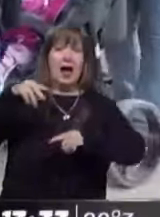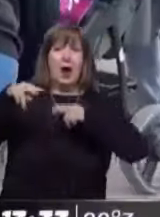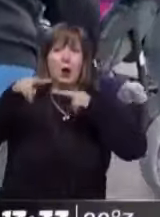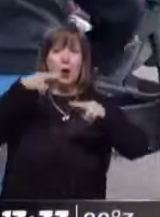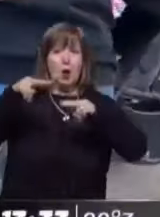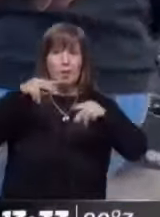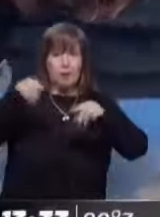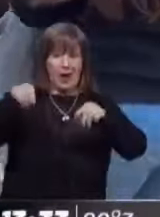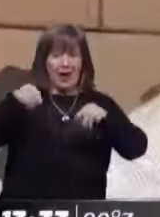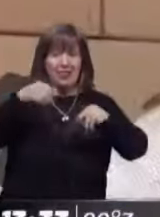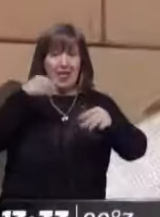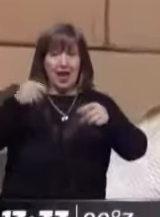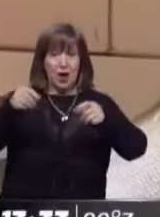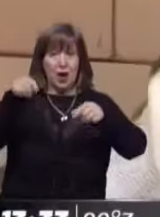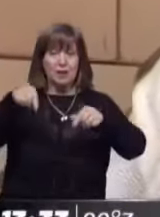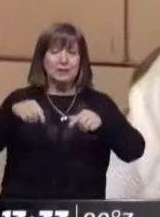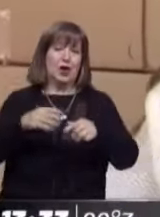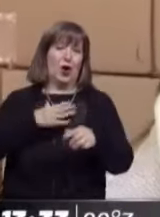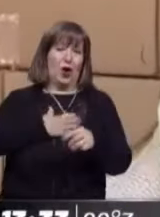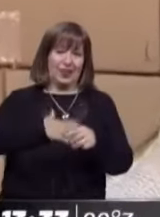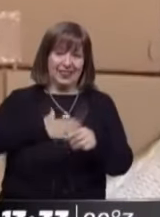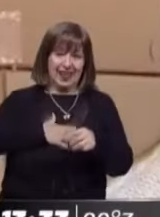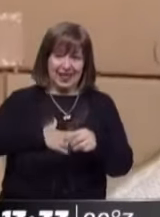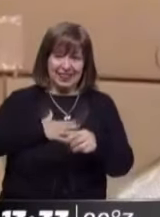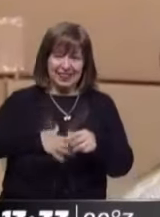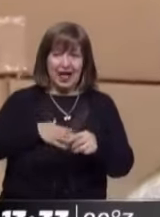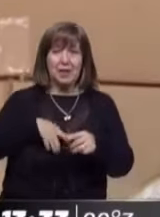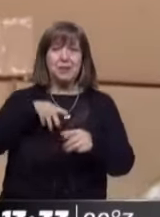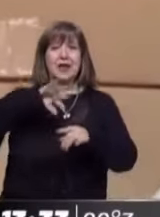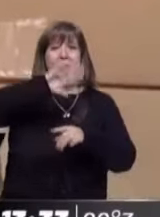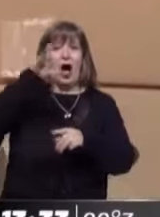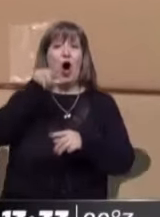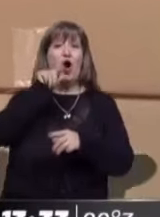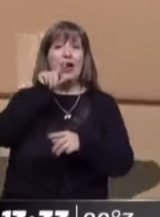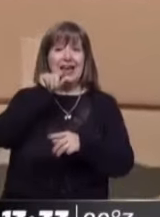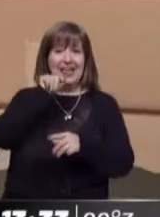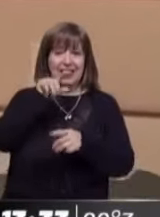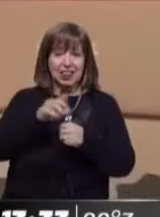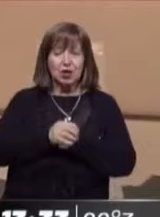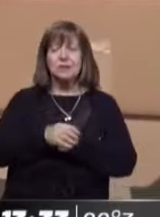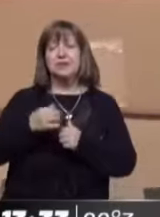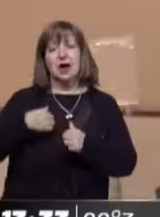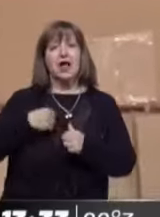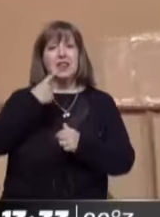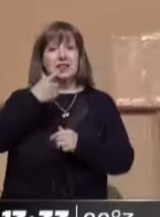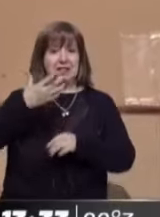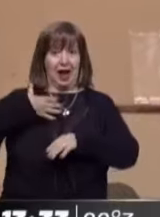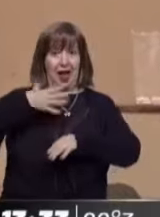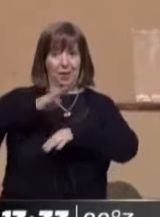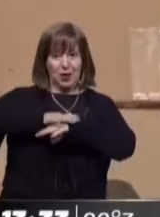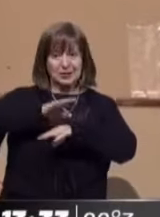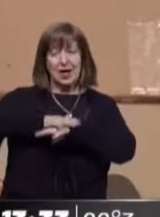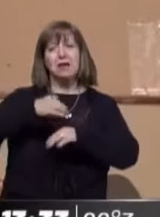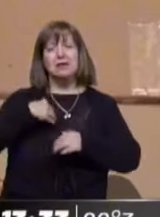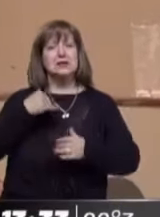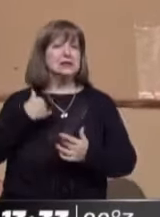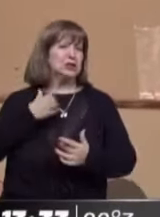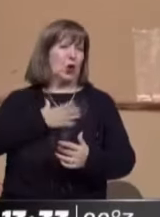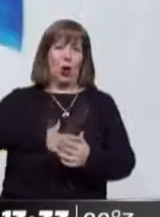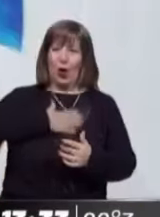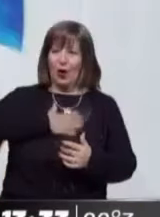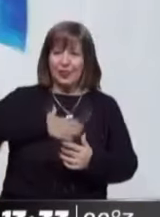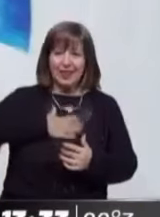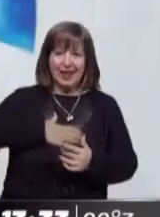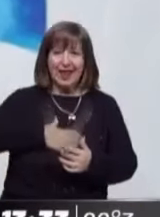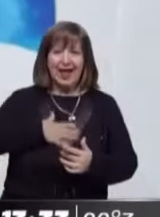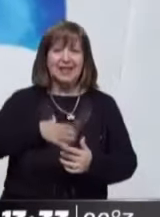importantes de Mendoza. La verdad que para nosotros esto es algo muy importante, más allá de todo lo que hoy estamos pasando,